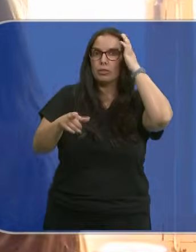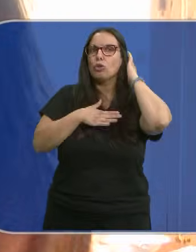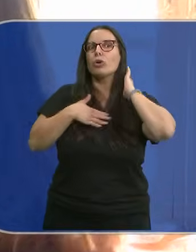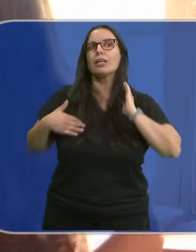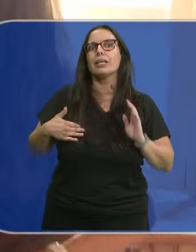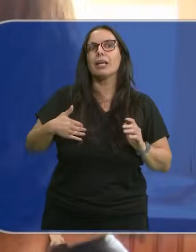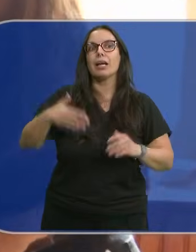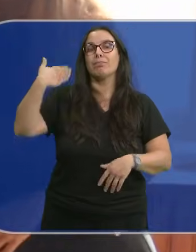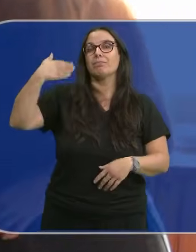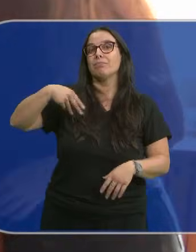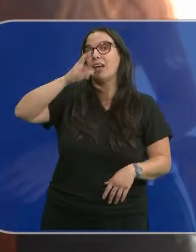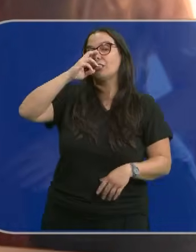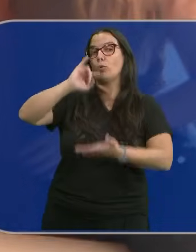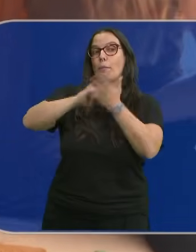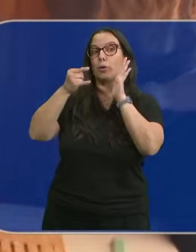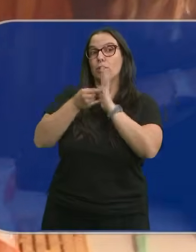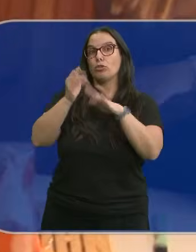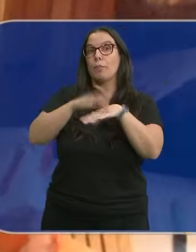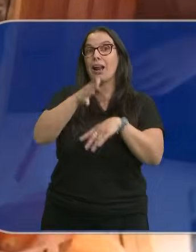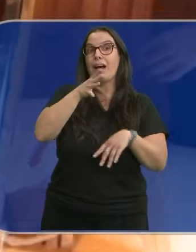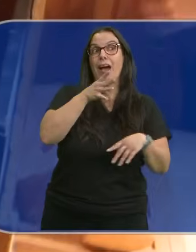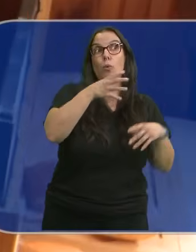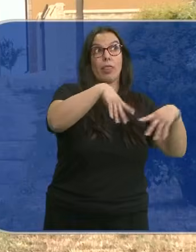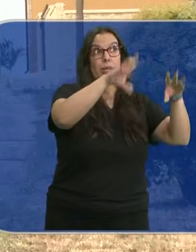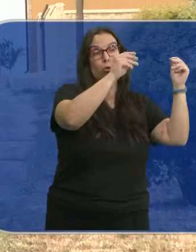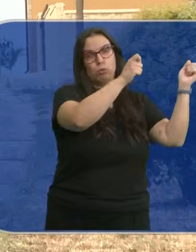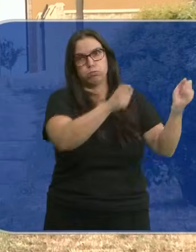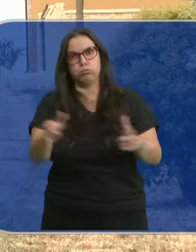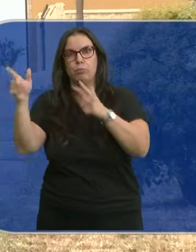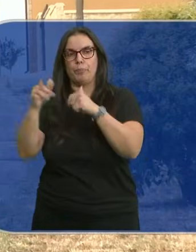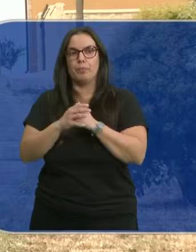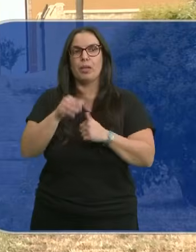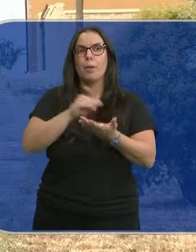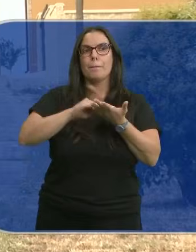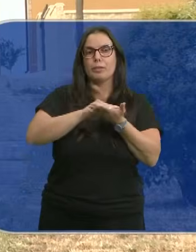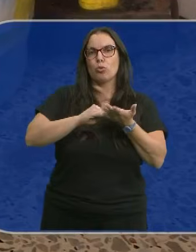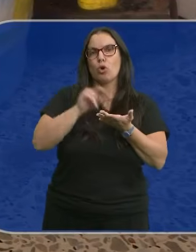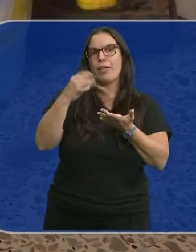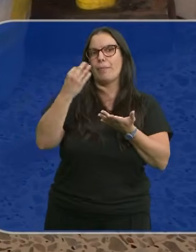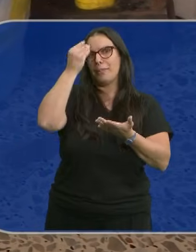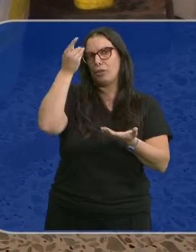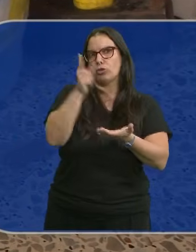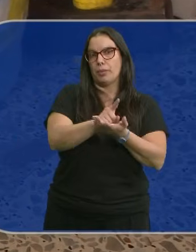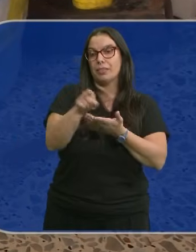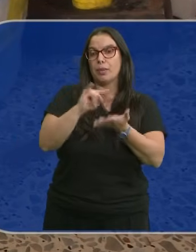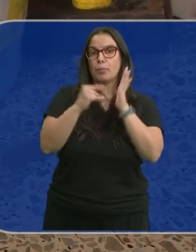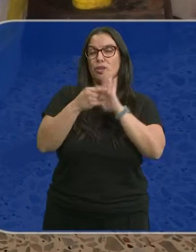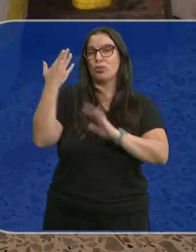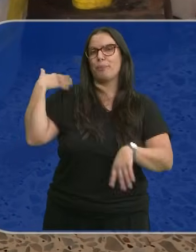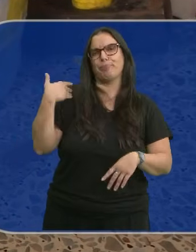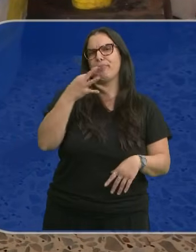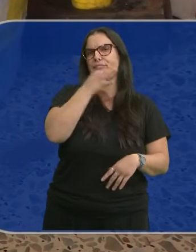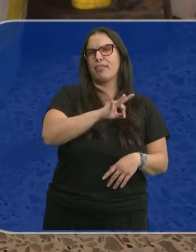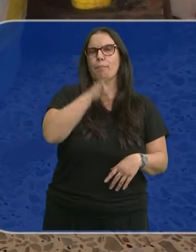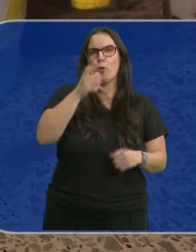quiere desempolvar un antiguo proyecto para traer el agua desde Burgos. Yo creo que sería una solución que habría que retomar. Este proyecto se desechó en su